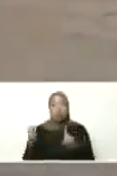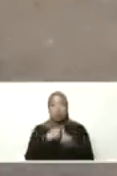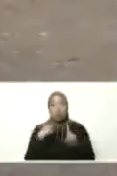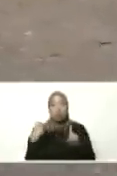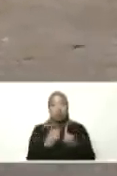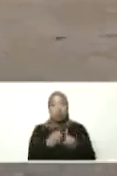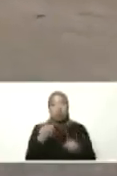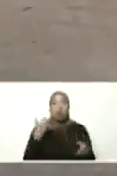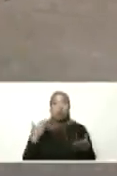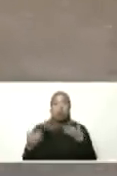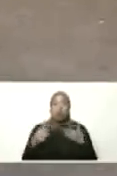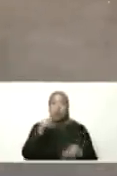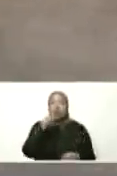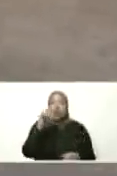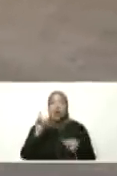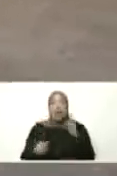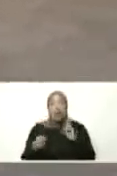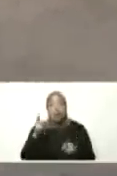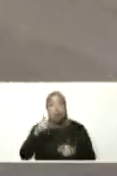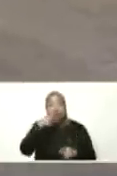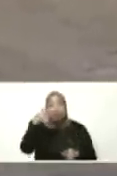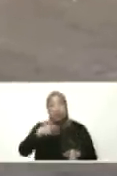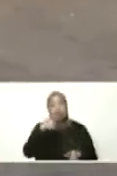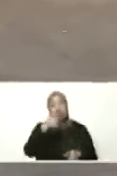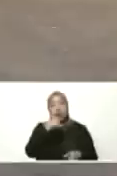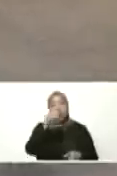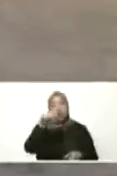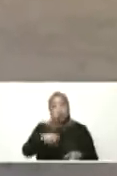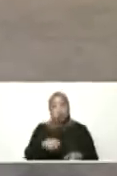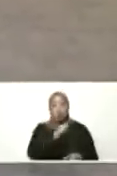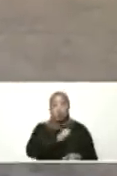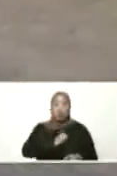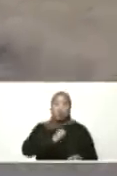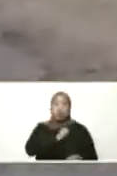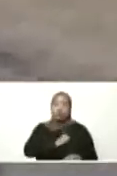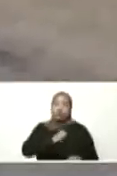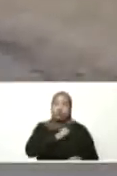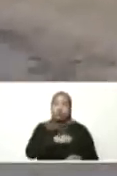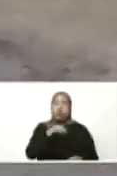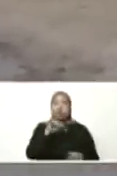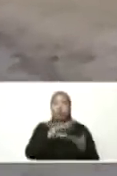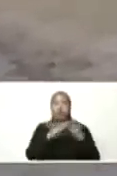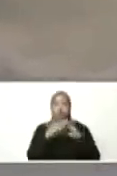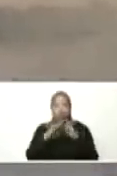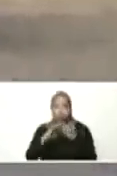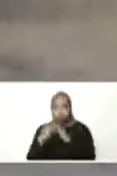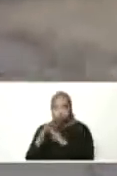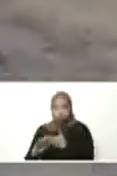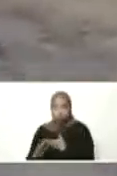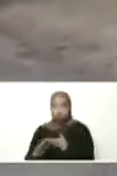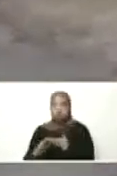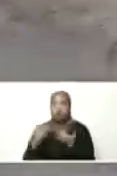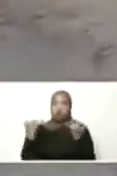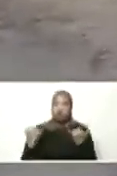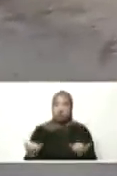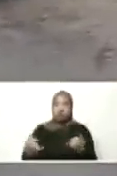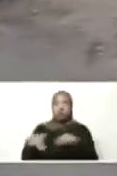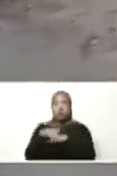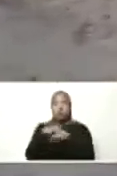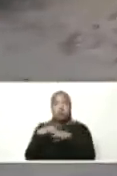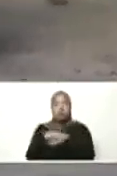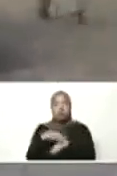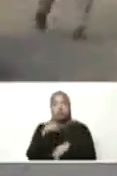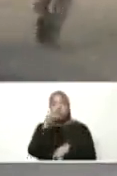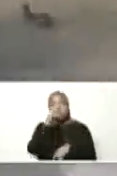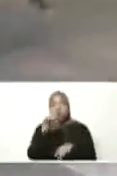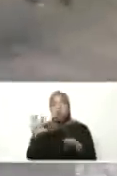fueron serviles a alguna corriente política, lamentablemente hoy día están desmovilizadas. Las comunidades que han reflexionado que en estos nuevos tiempos tenemos